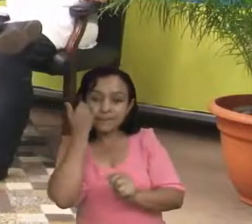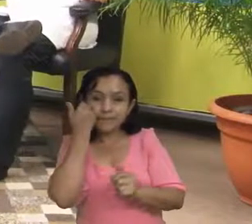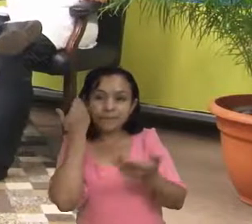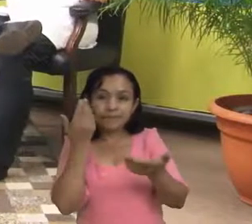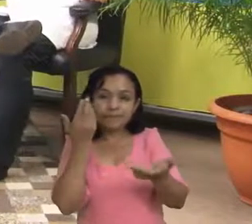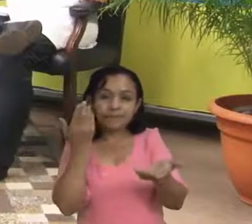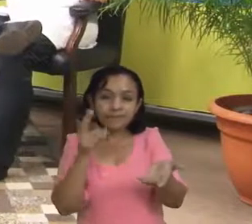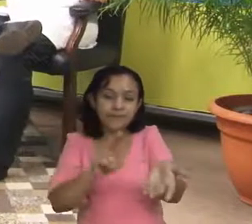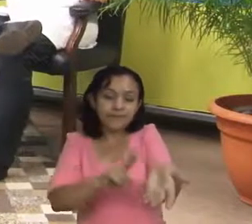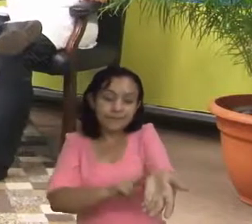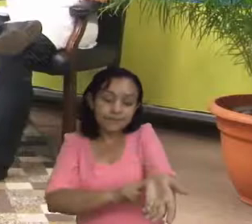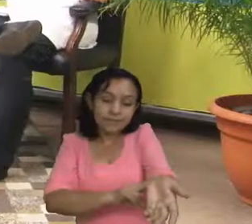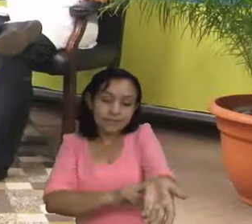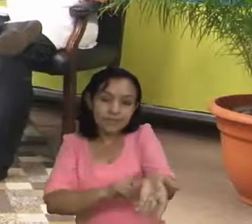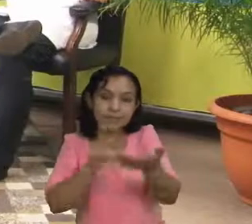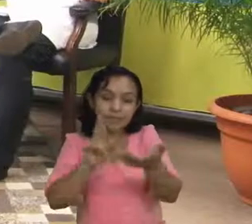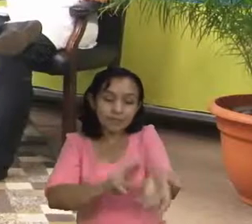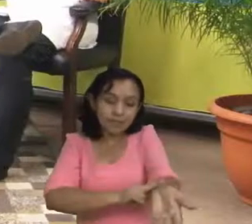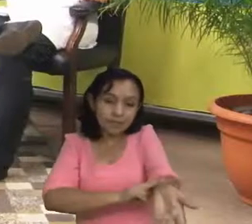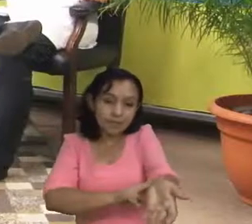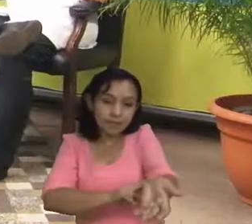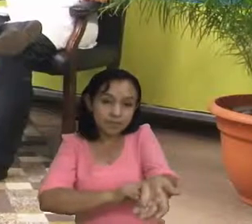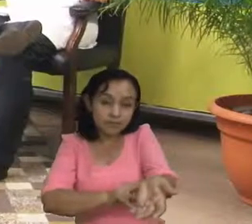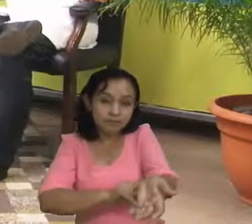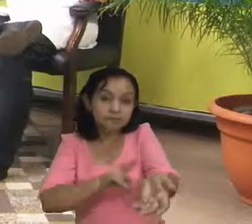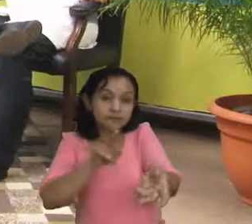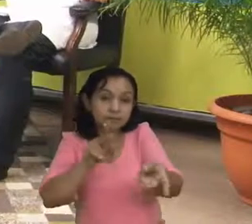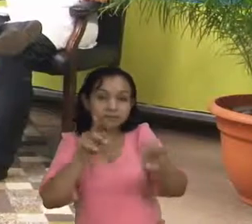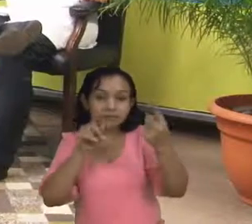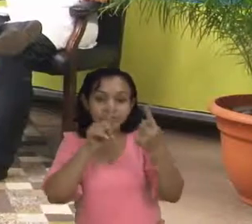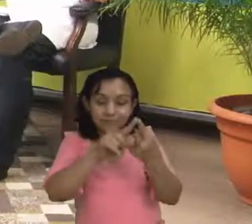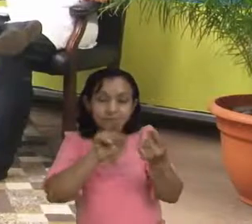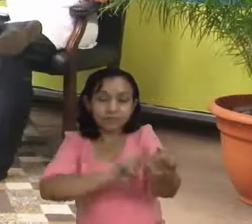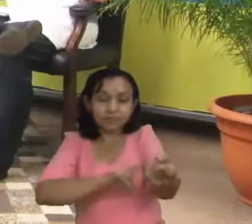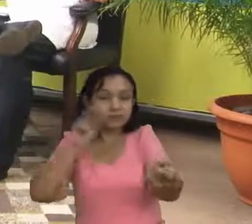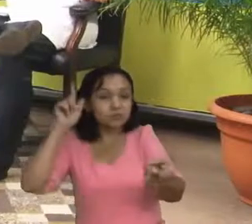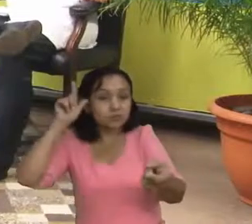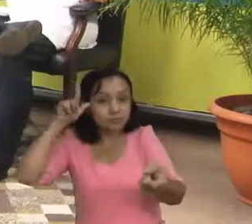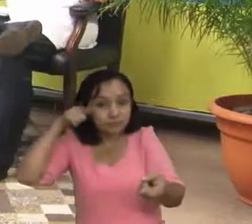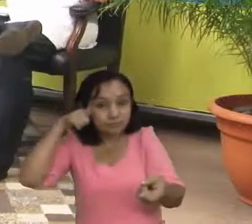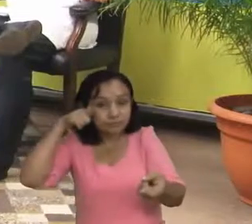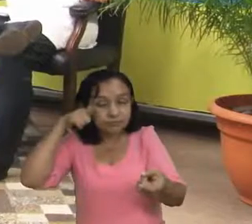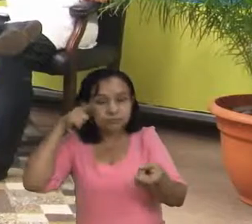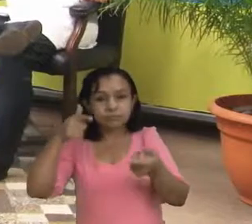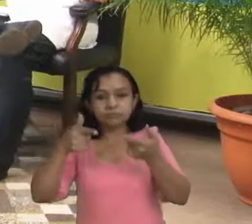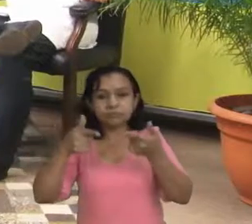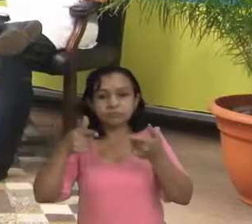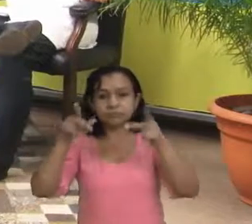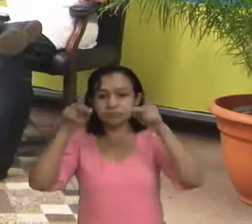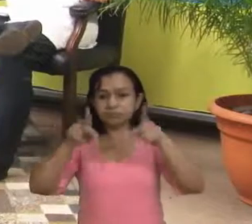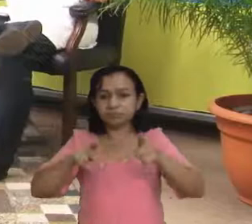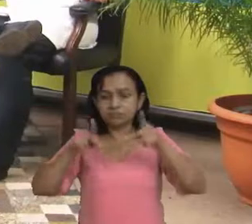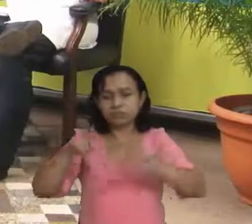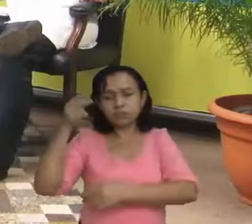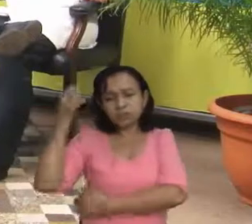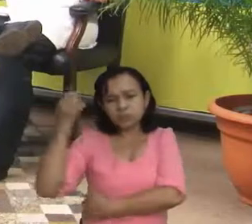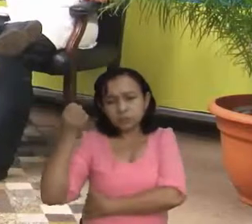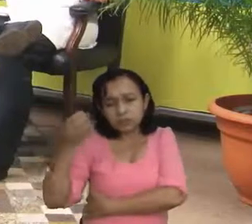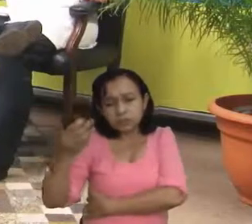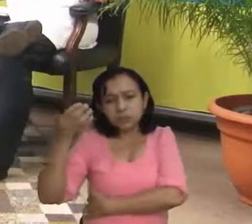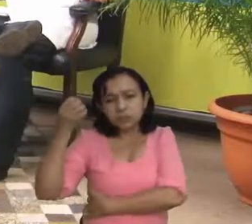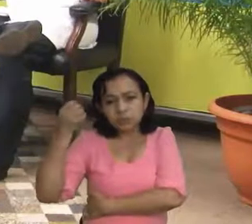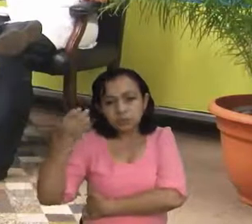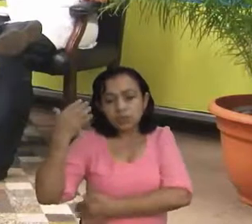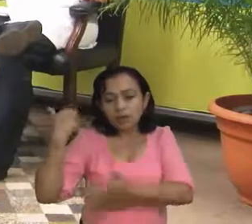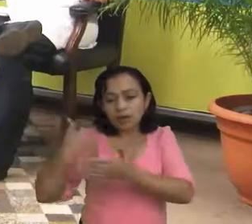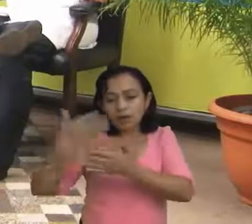es como paciente diabético, por ejemplo, pueden incluso en el costado que hay dolor, puede sentirse